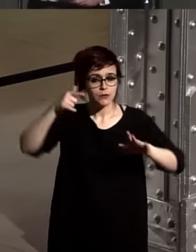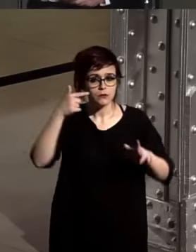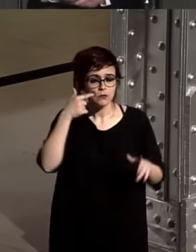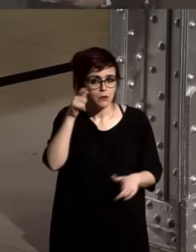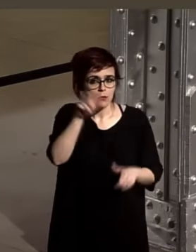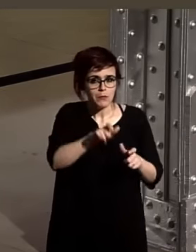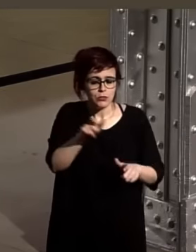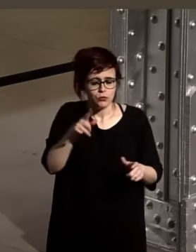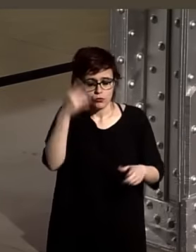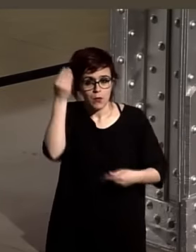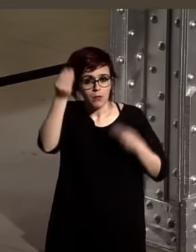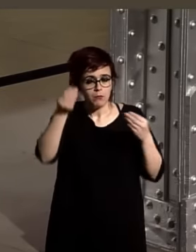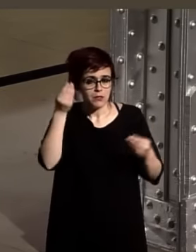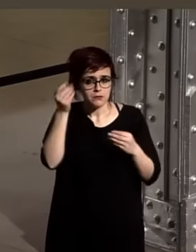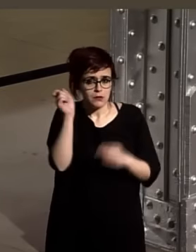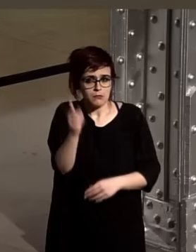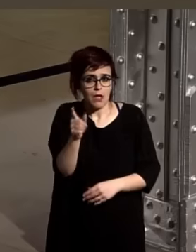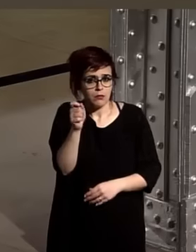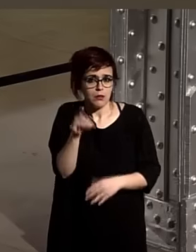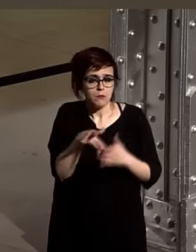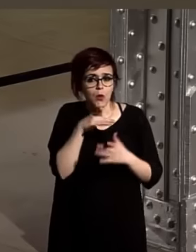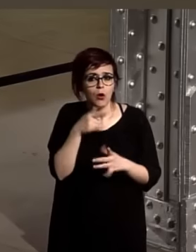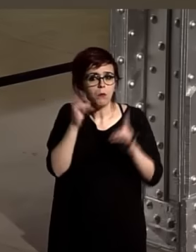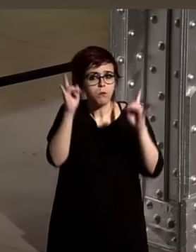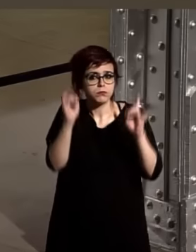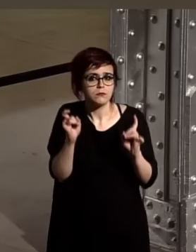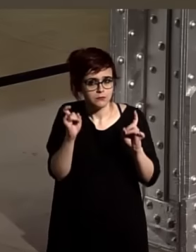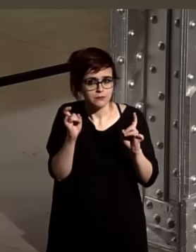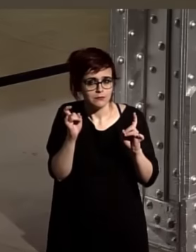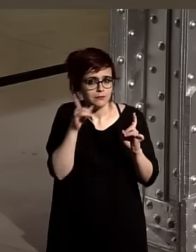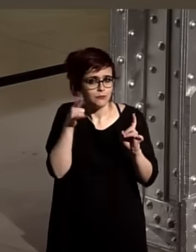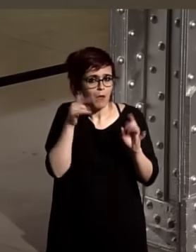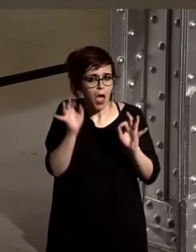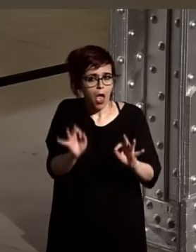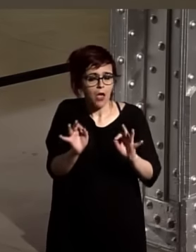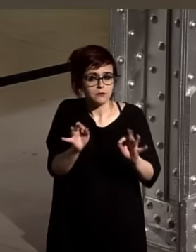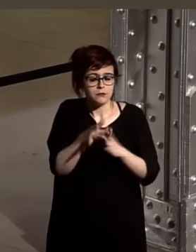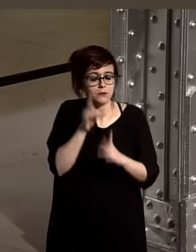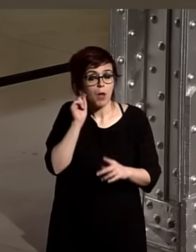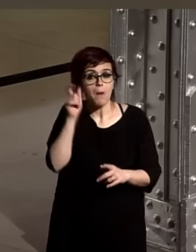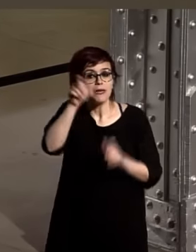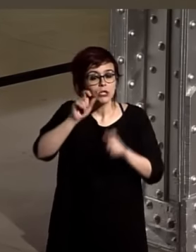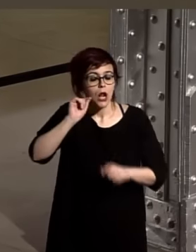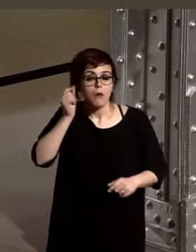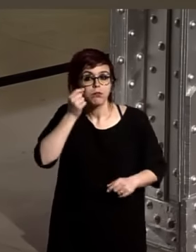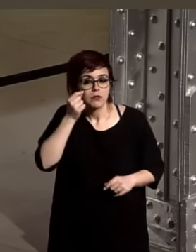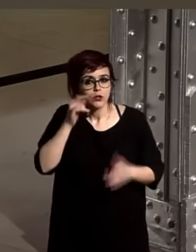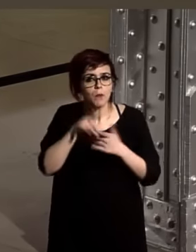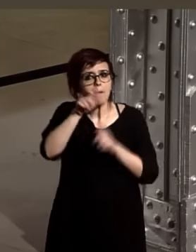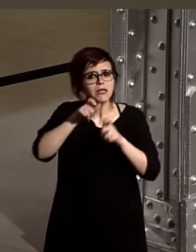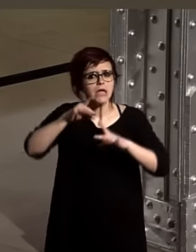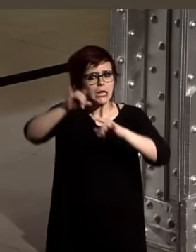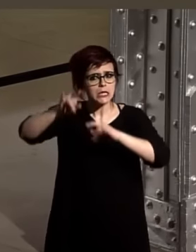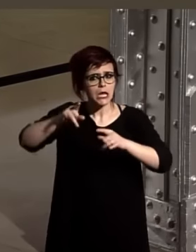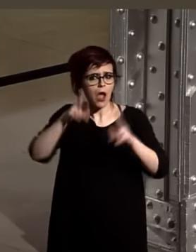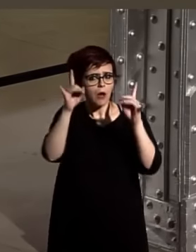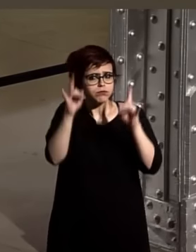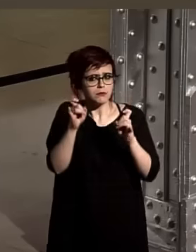va en contra del pensamiento est en su época es que eran estables Entonces el que descubrió que lo que todo el mundo pensaba era